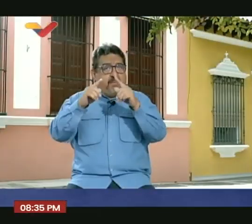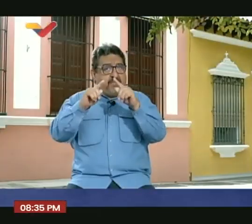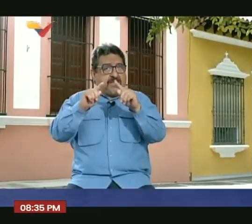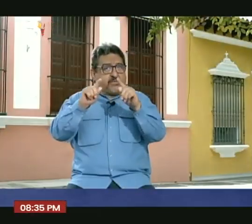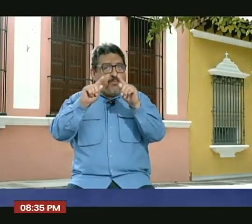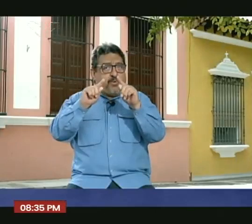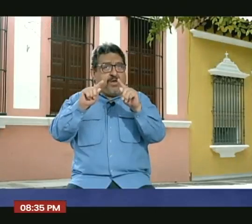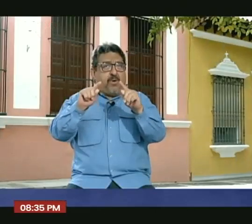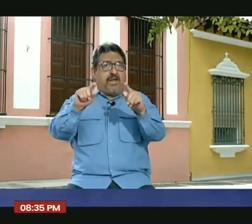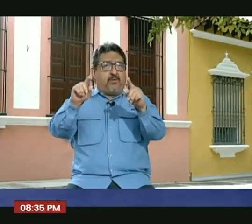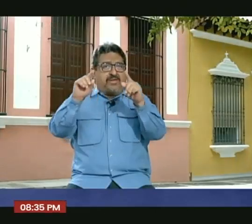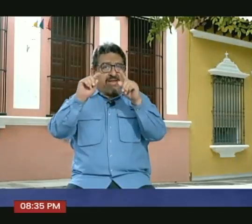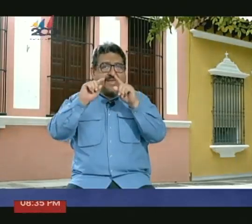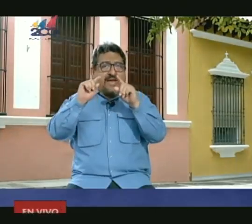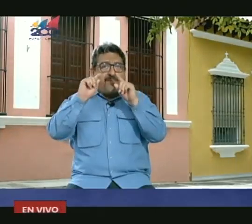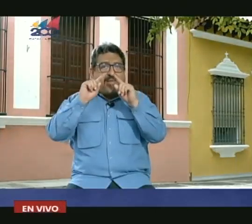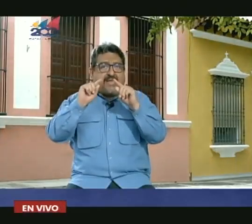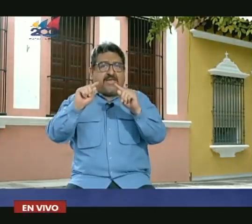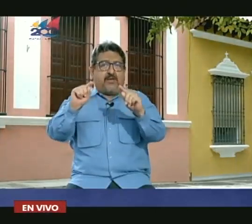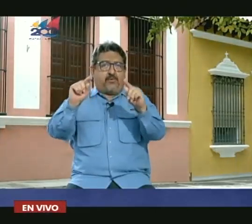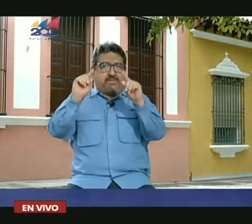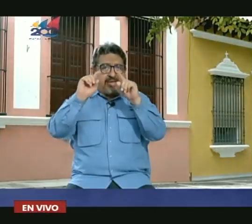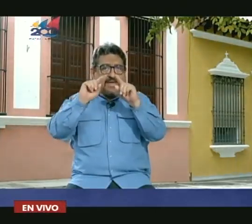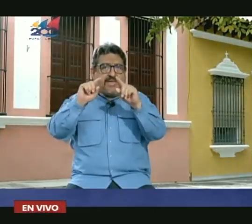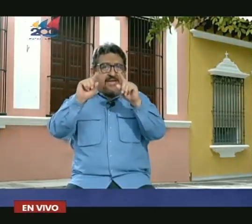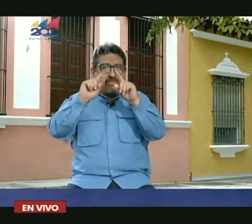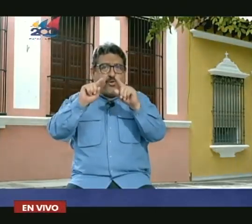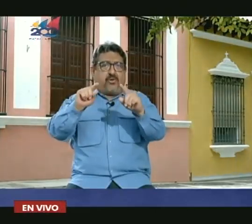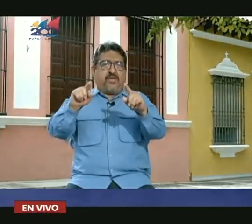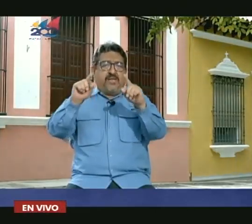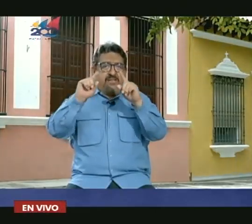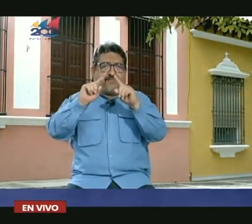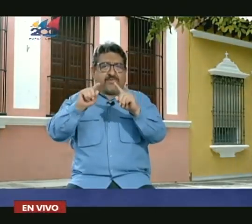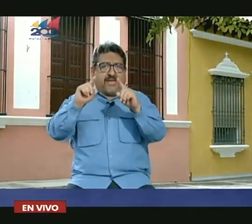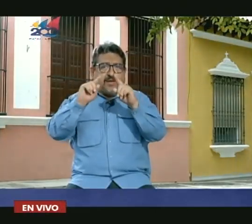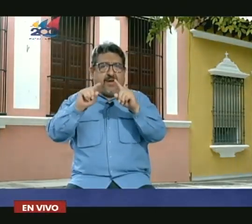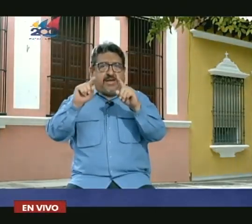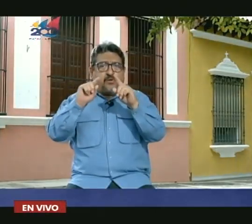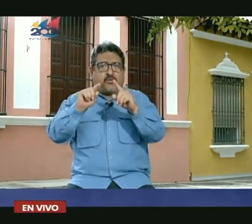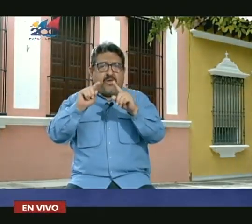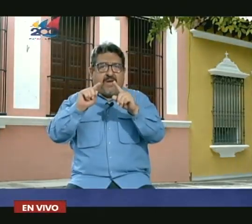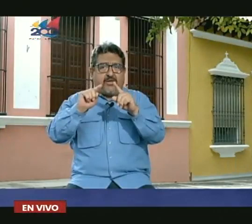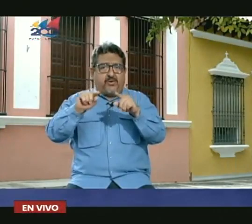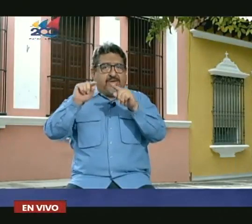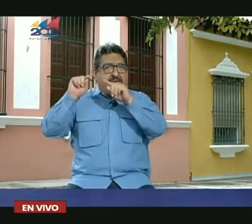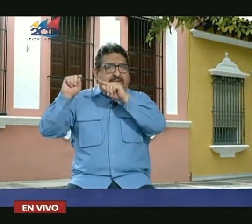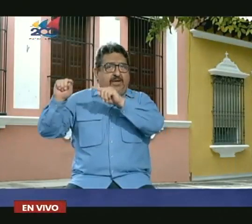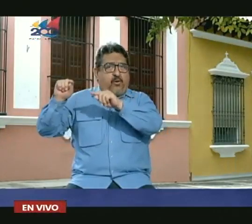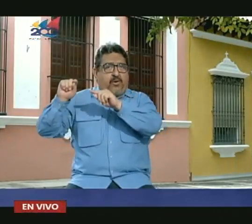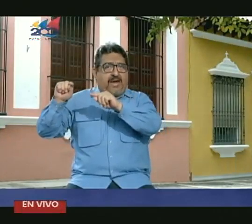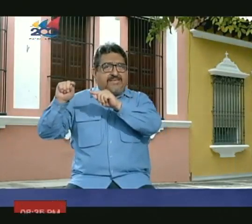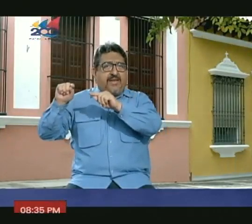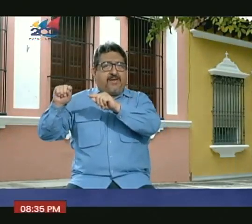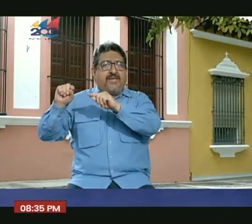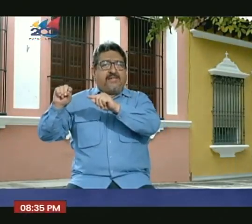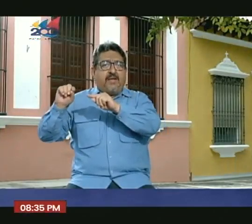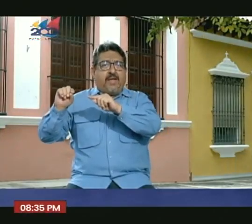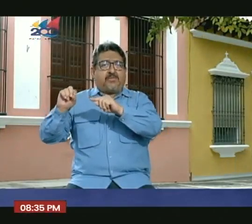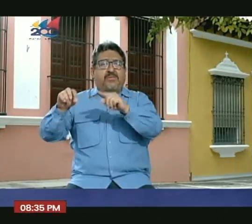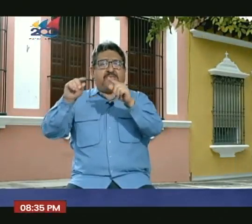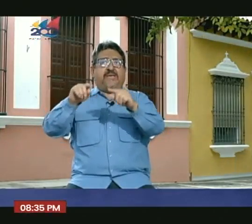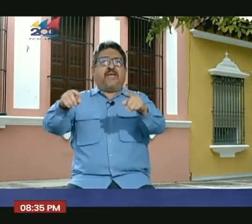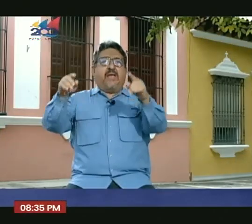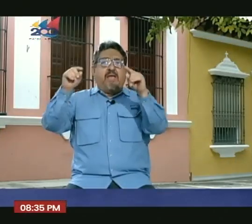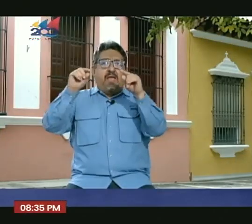nordestes, razón por la cual los estrategas verdaderos de aquella acción de forzar la barra el 8 de mayo y colocarse en la bahía